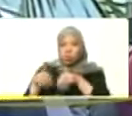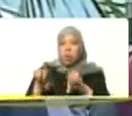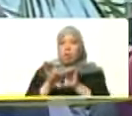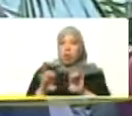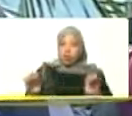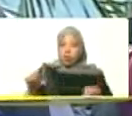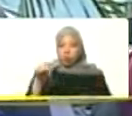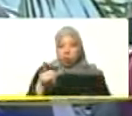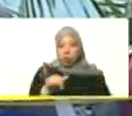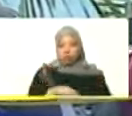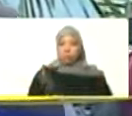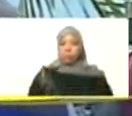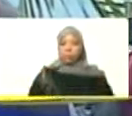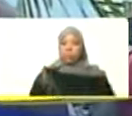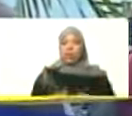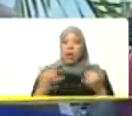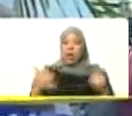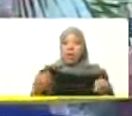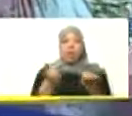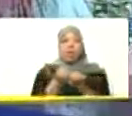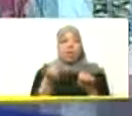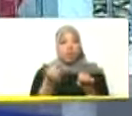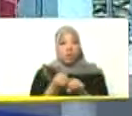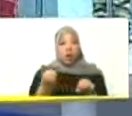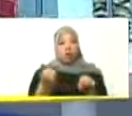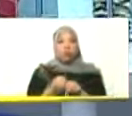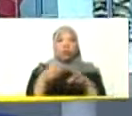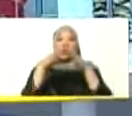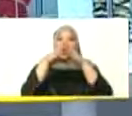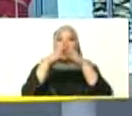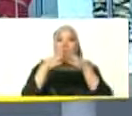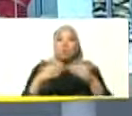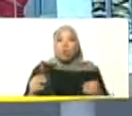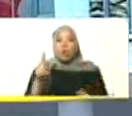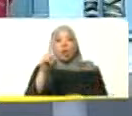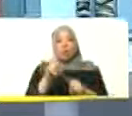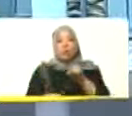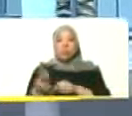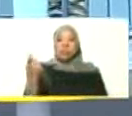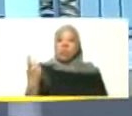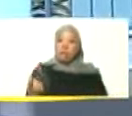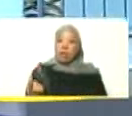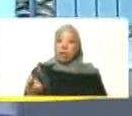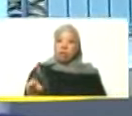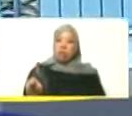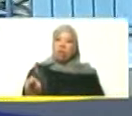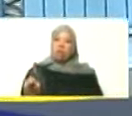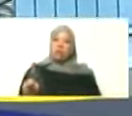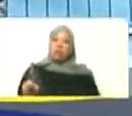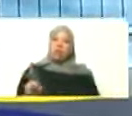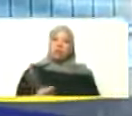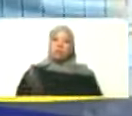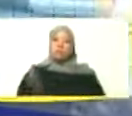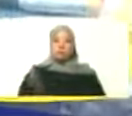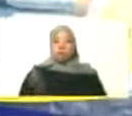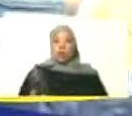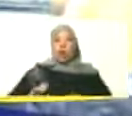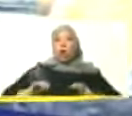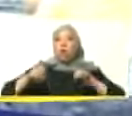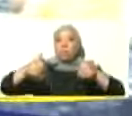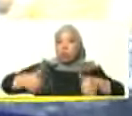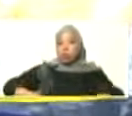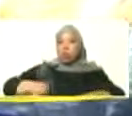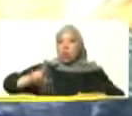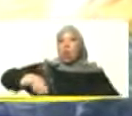educación y que ya están trabajando con todo el material que se le ha traído, y yo sé que cuando comience